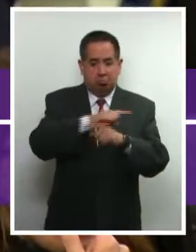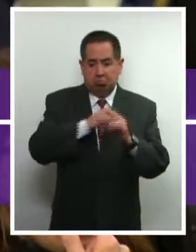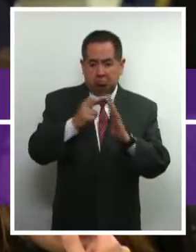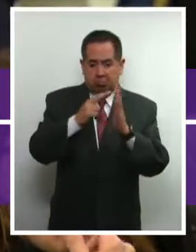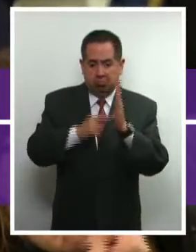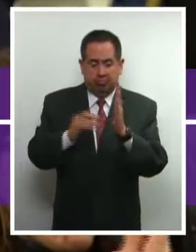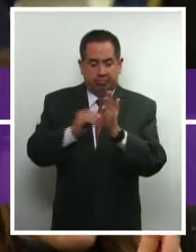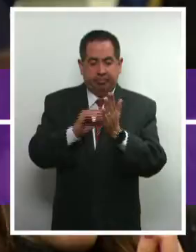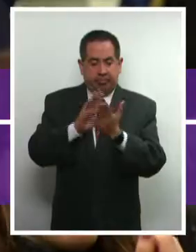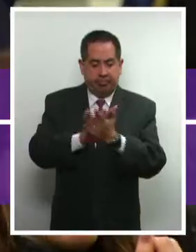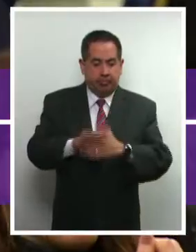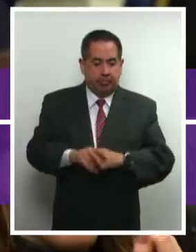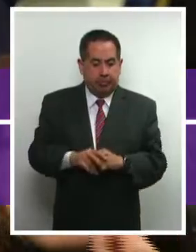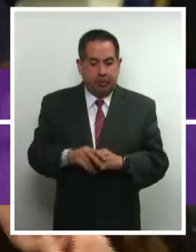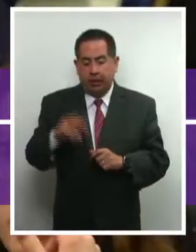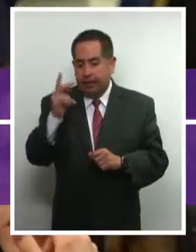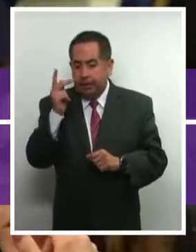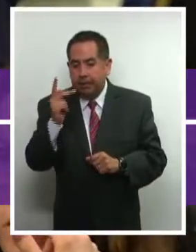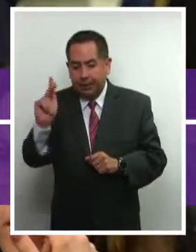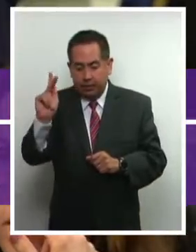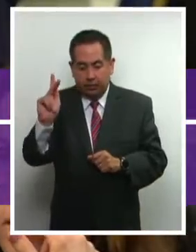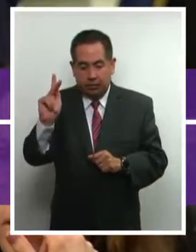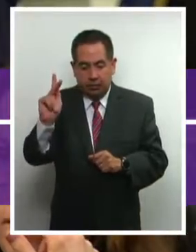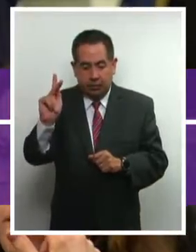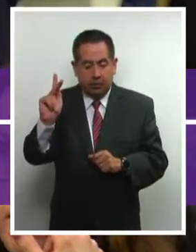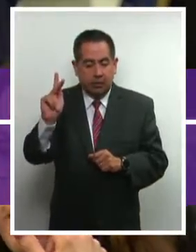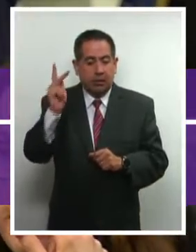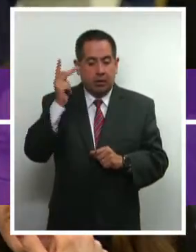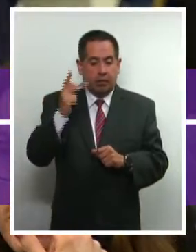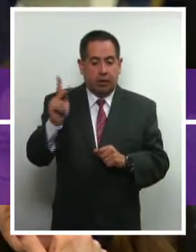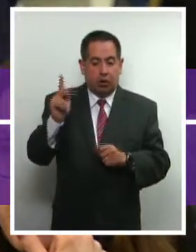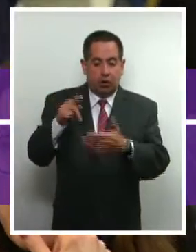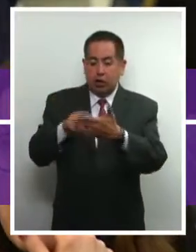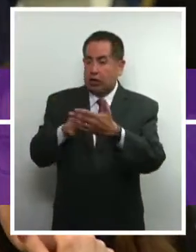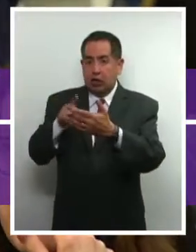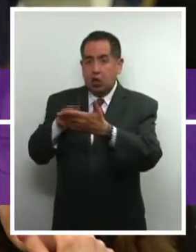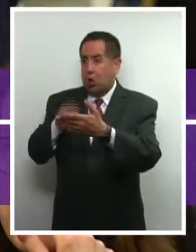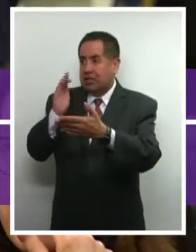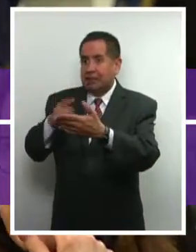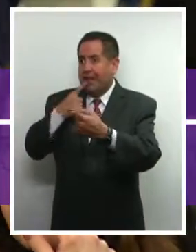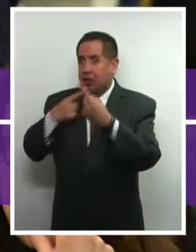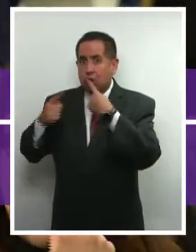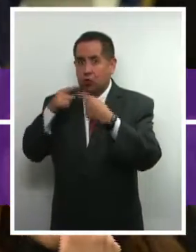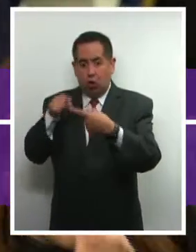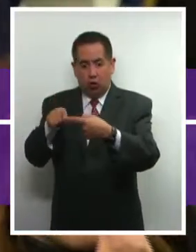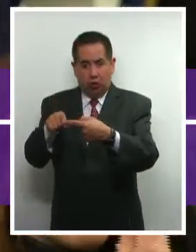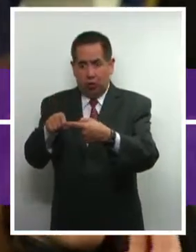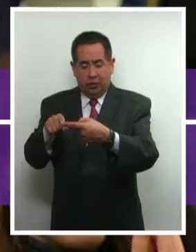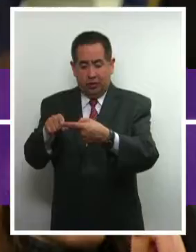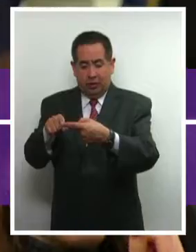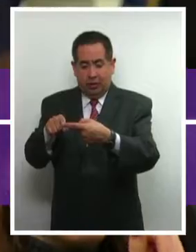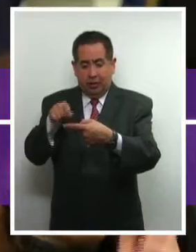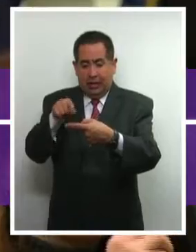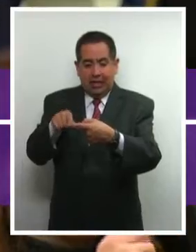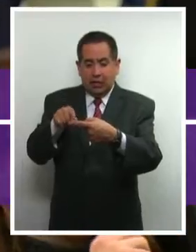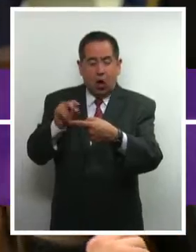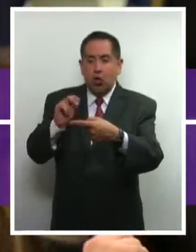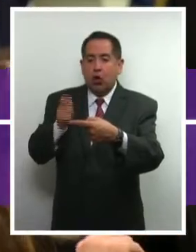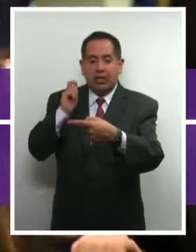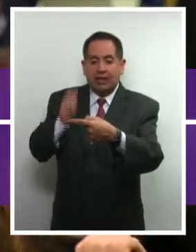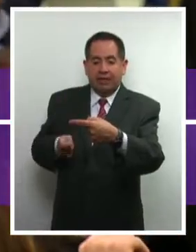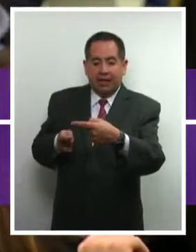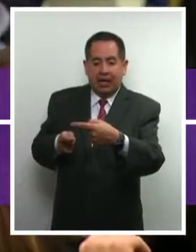lineamiento. Sin embargo, si no se admite a discusión una reserva, esto no quiere